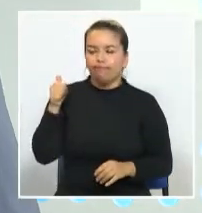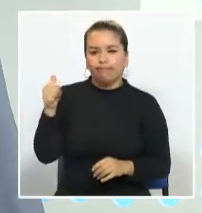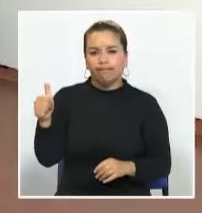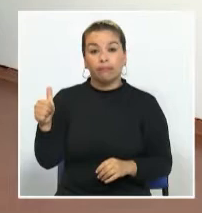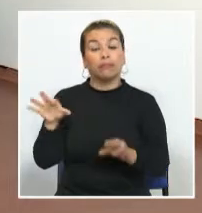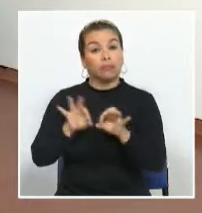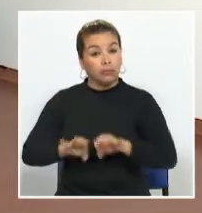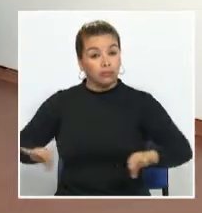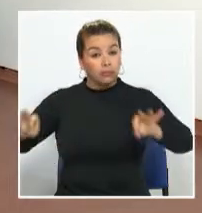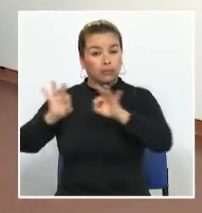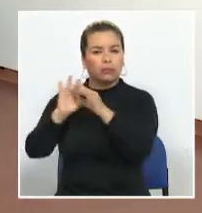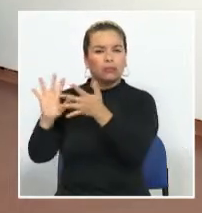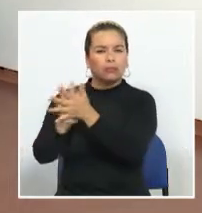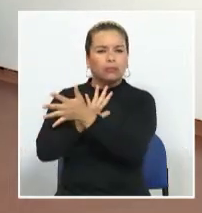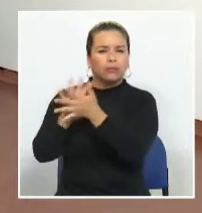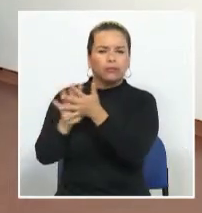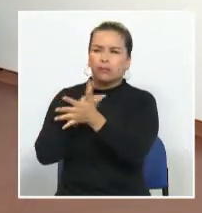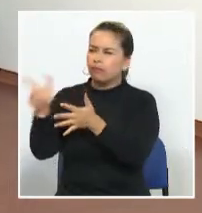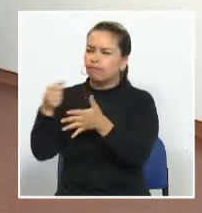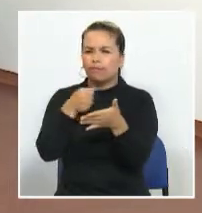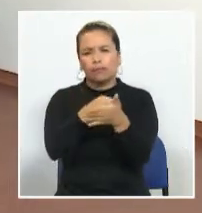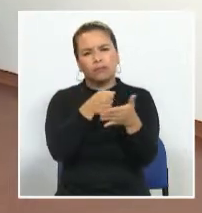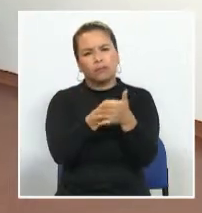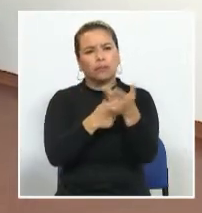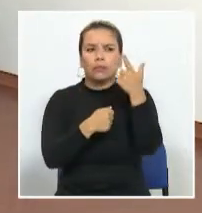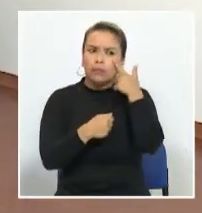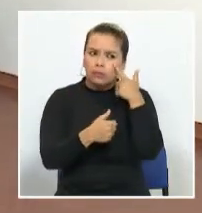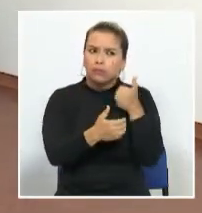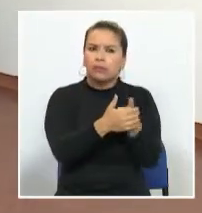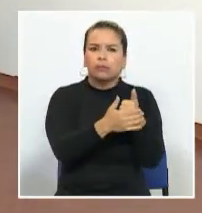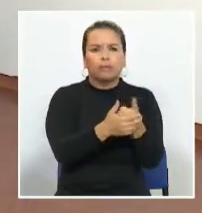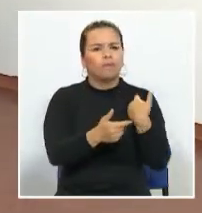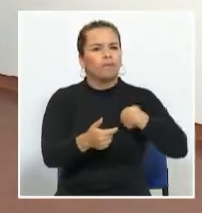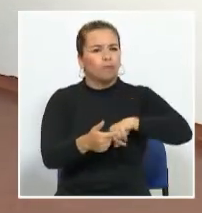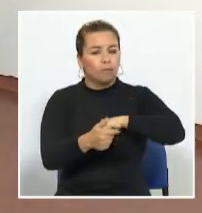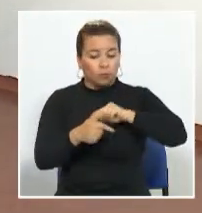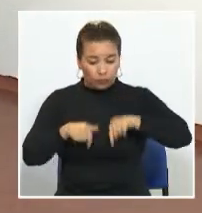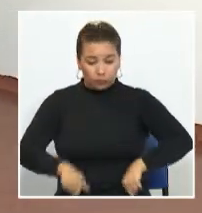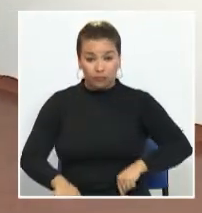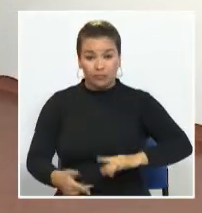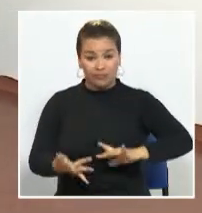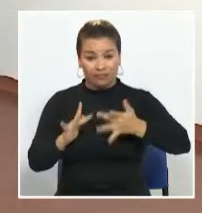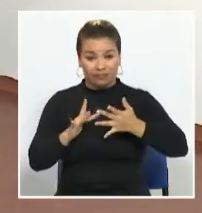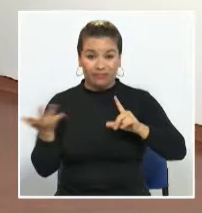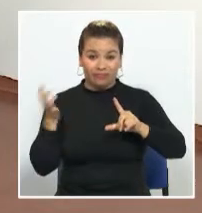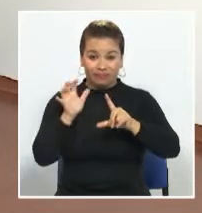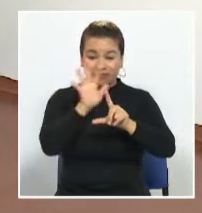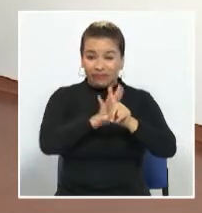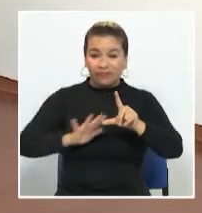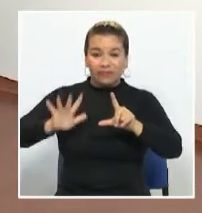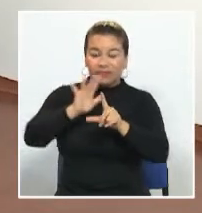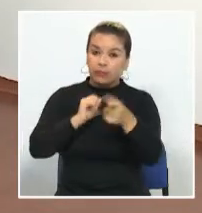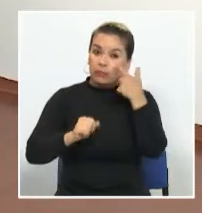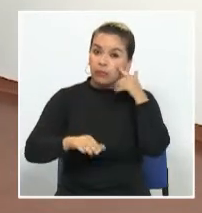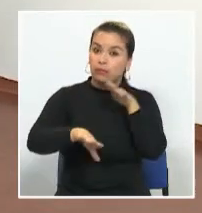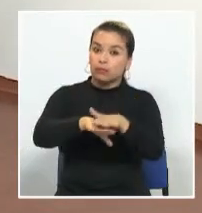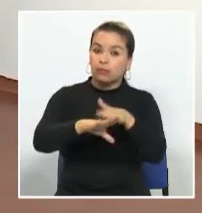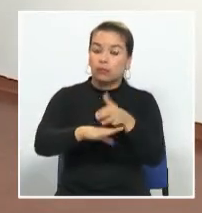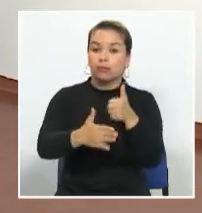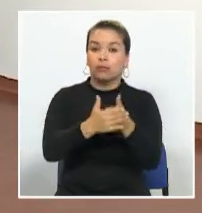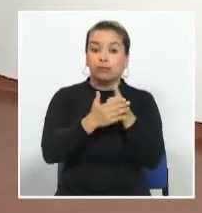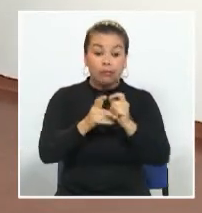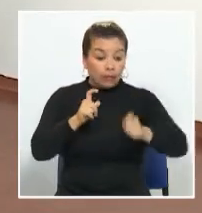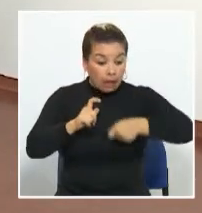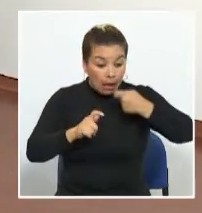importante que usted recalque la importancia de esto, porque nosotros dentro del programa hablamos mucho de alimentación y de pronto las personas piensan que es